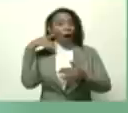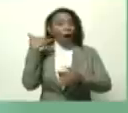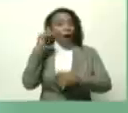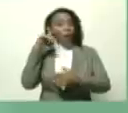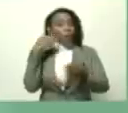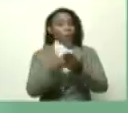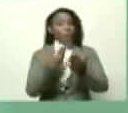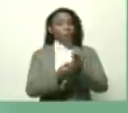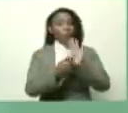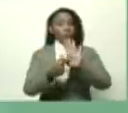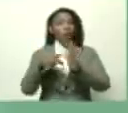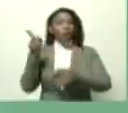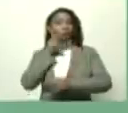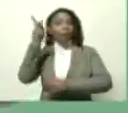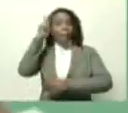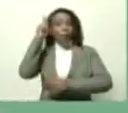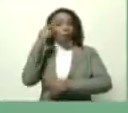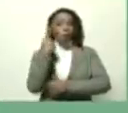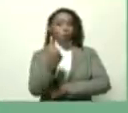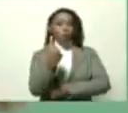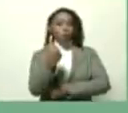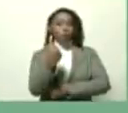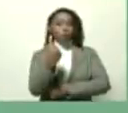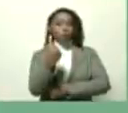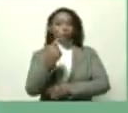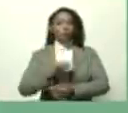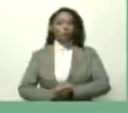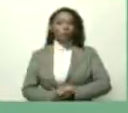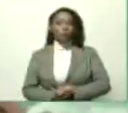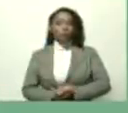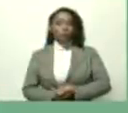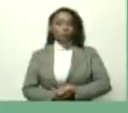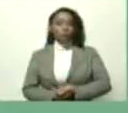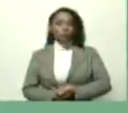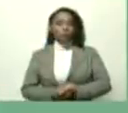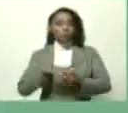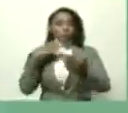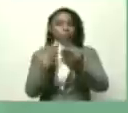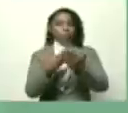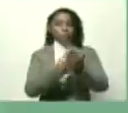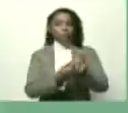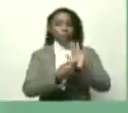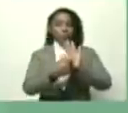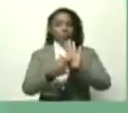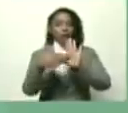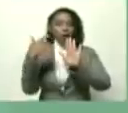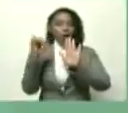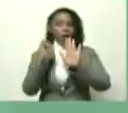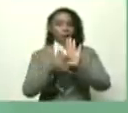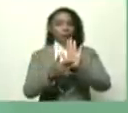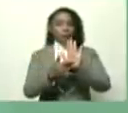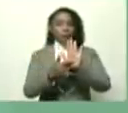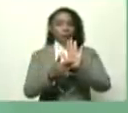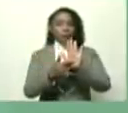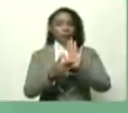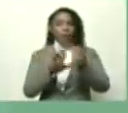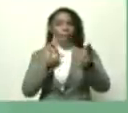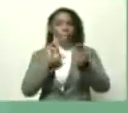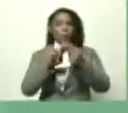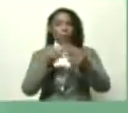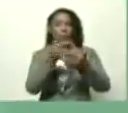operación Guaycaipuro 1. Y entre las evidencias nos encontramos